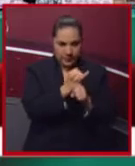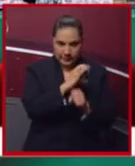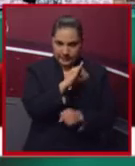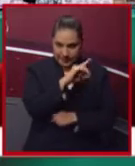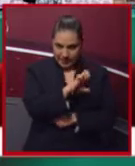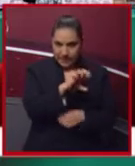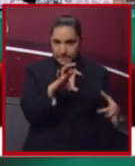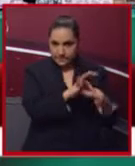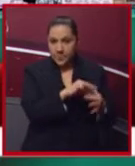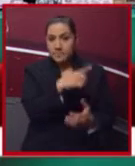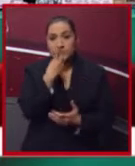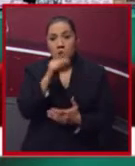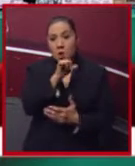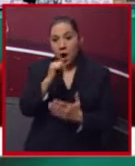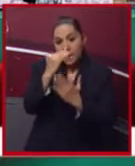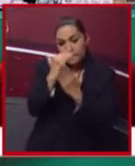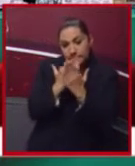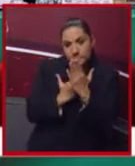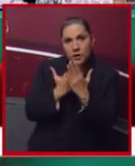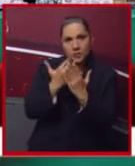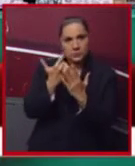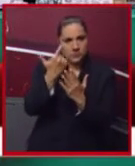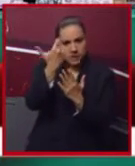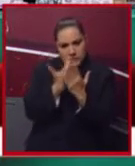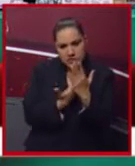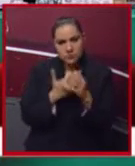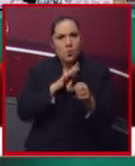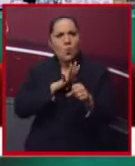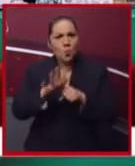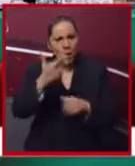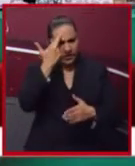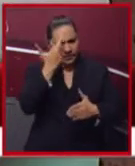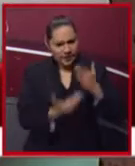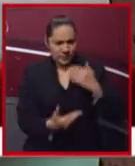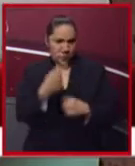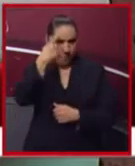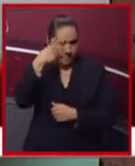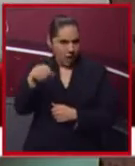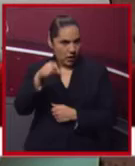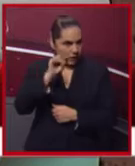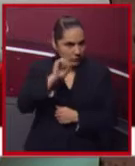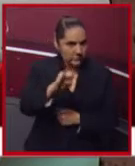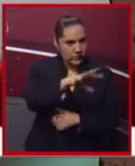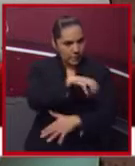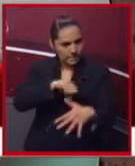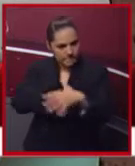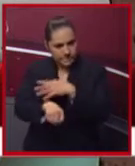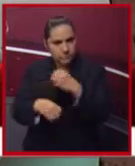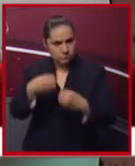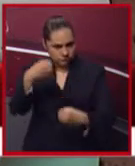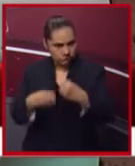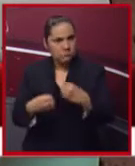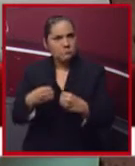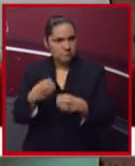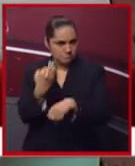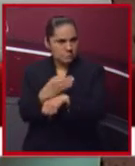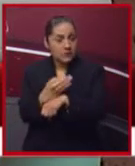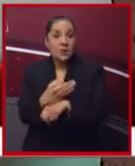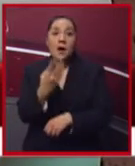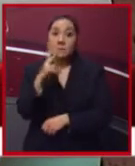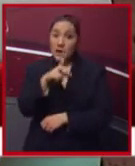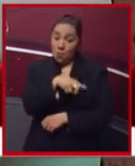de ilícitos que ameritan estas medidas, y es que dijo que la prisión preventiva oficiosa es violatoria de los derechos humanos según